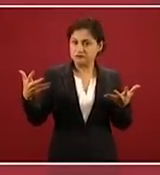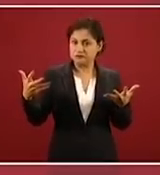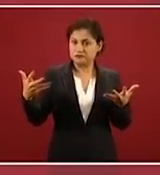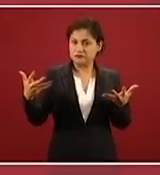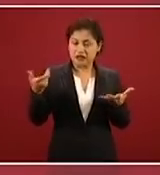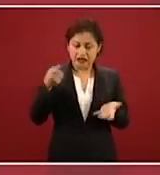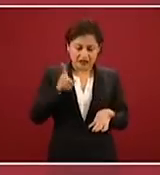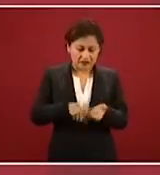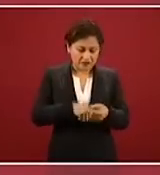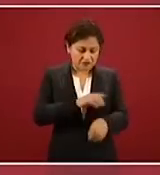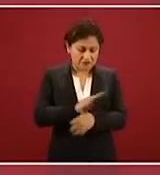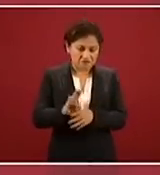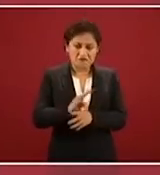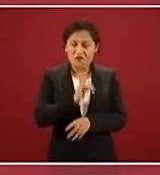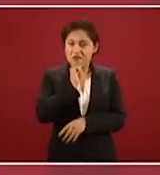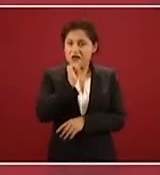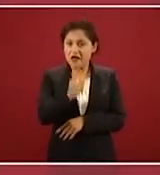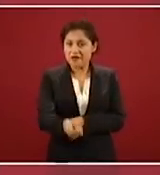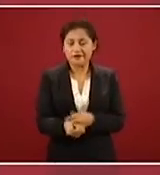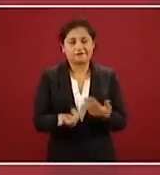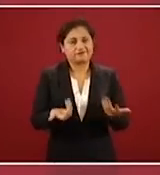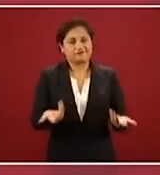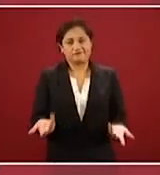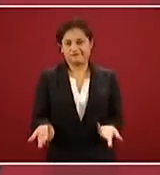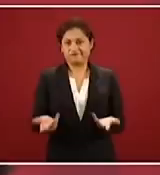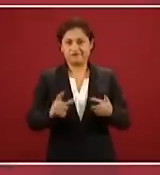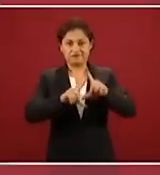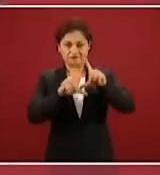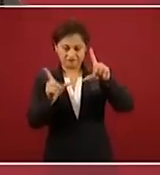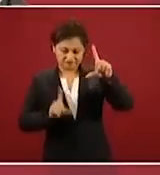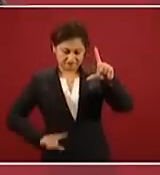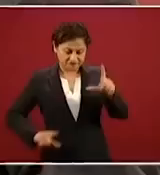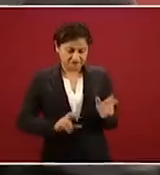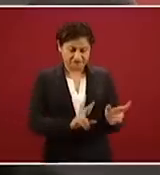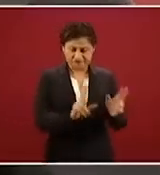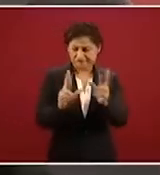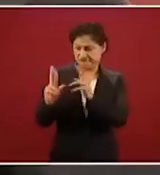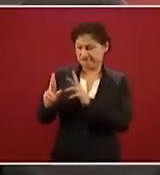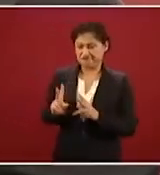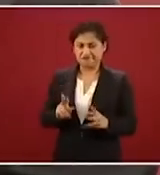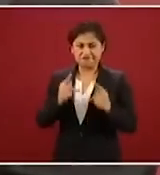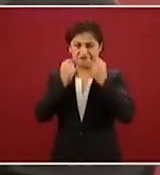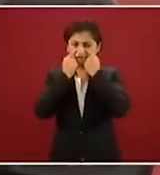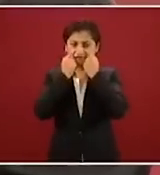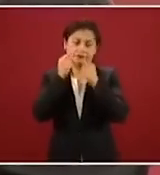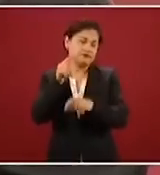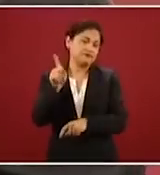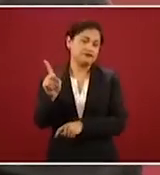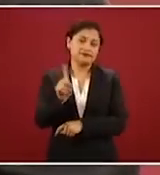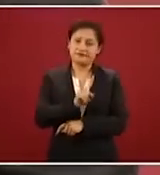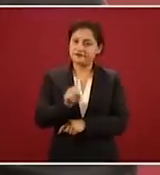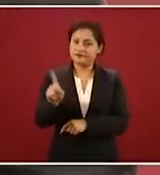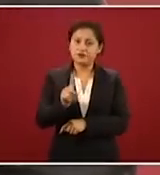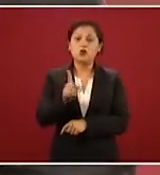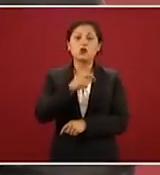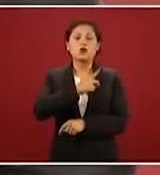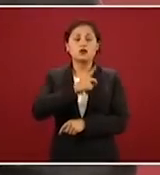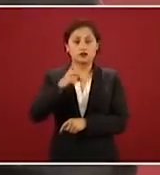destruyendo el territorio. Tenemos que buscar un crecimiento